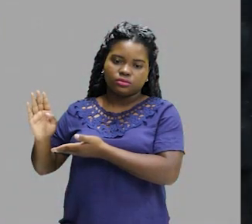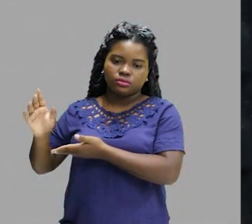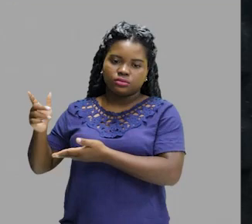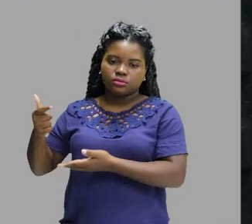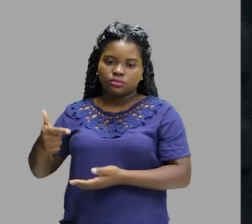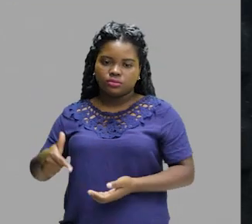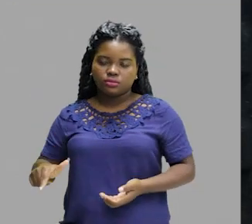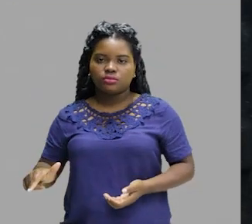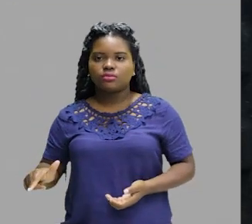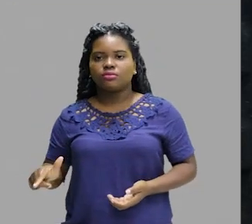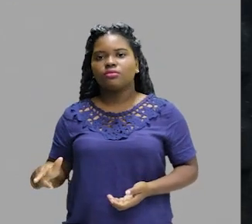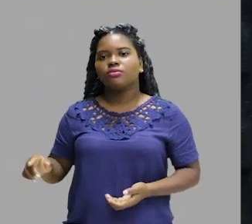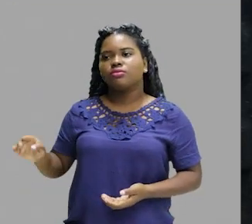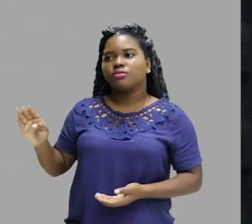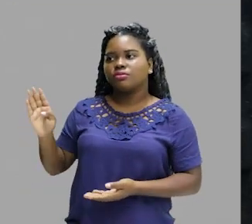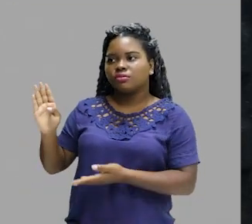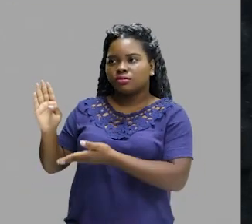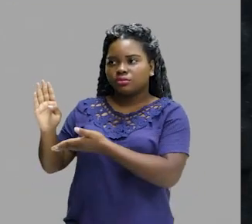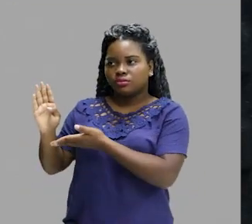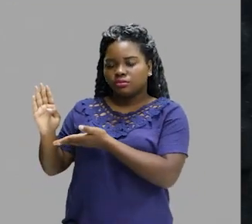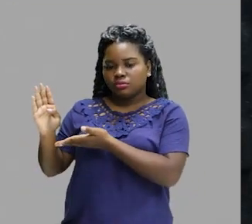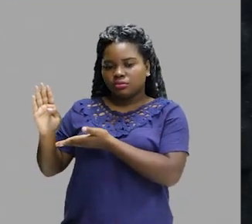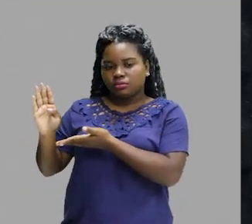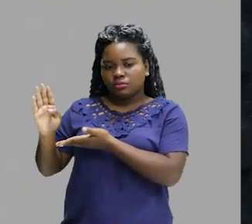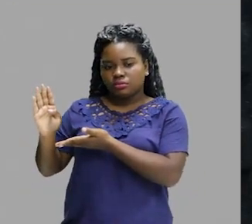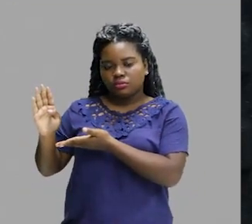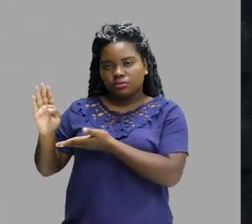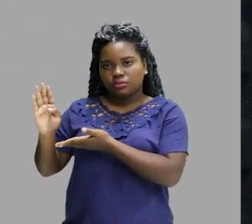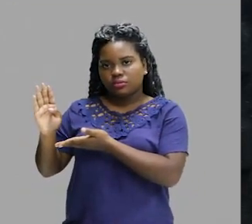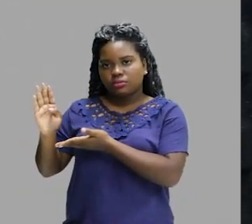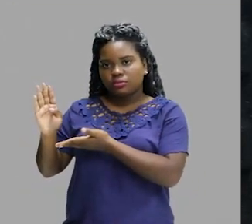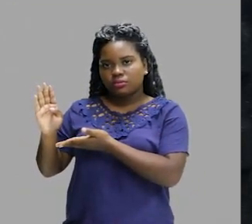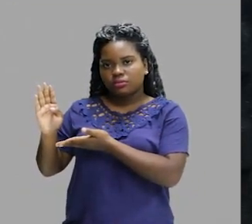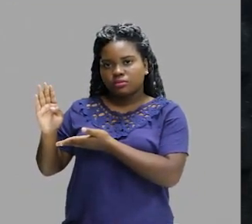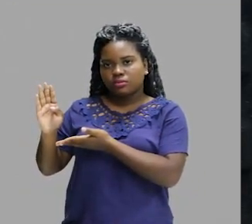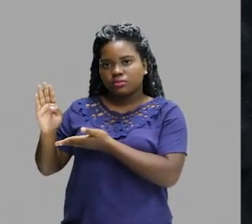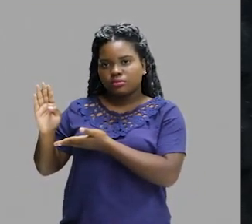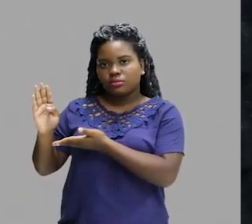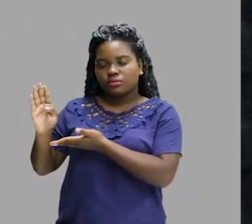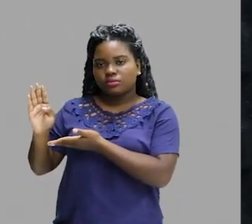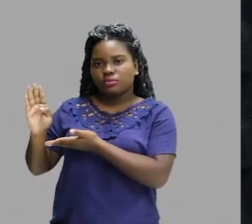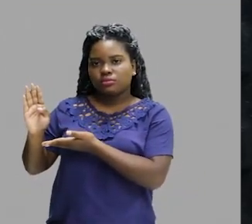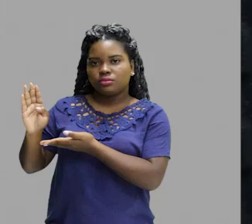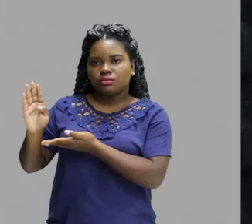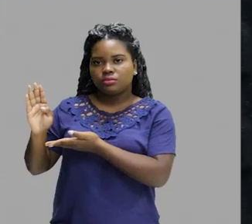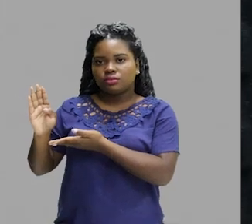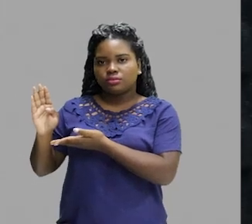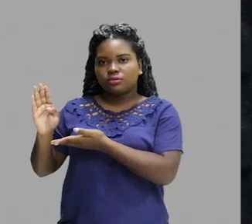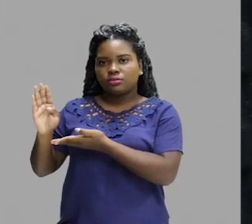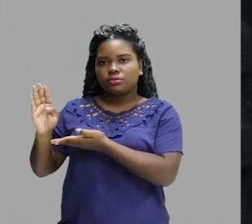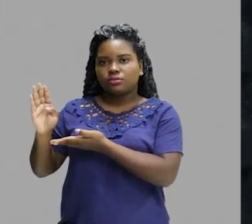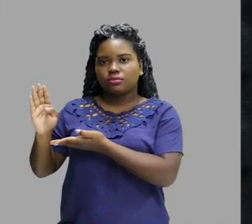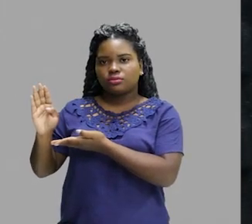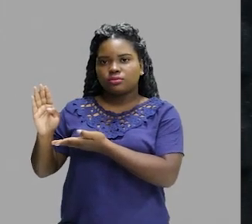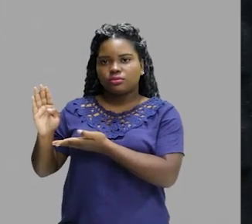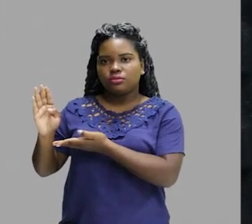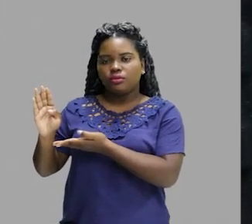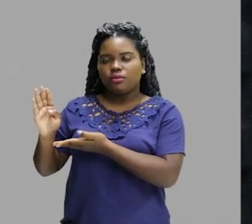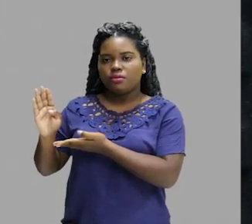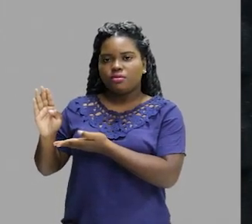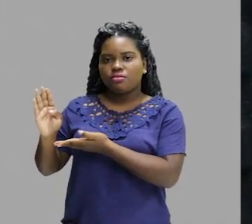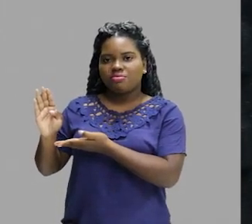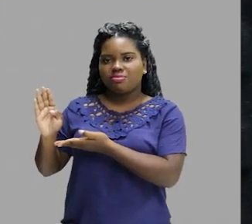Repetindo aqui, el experto alertou que la discriminación racial está ligada por completo a los